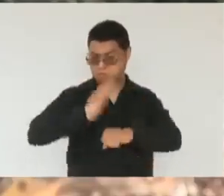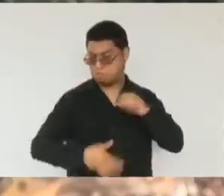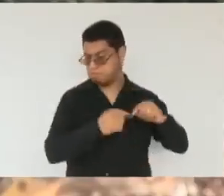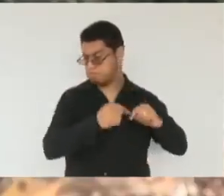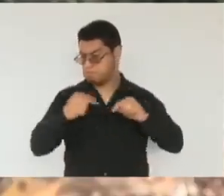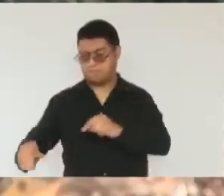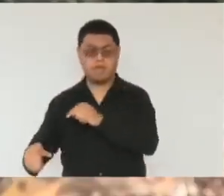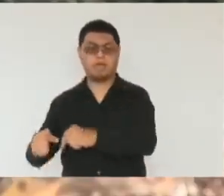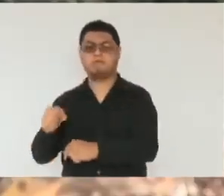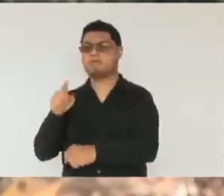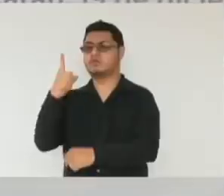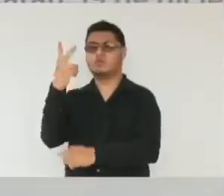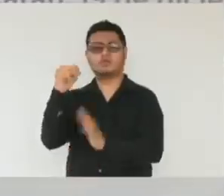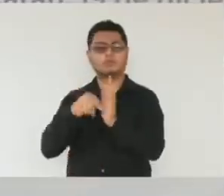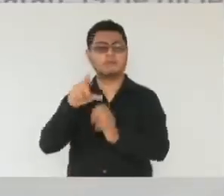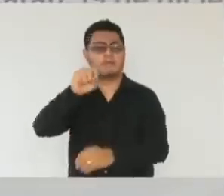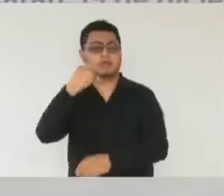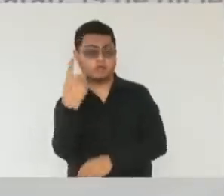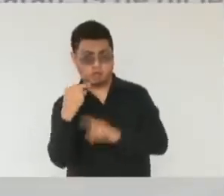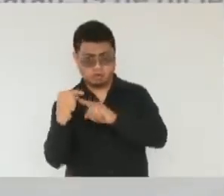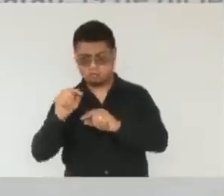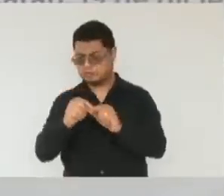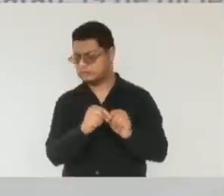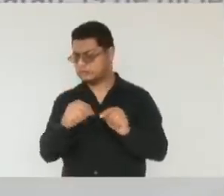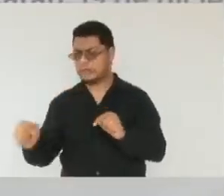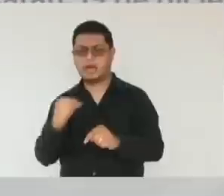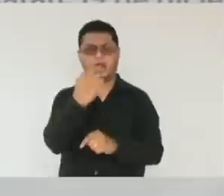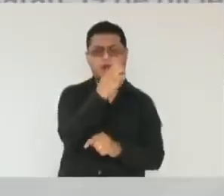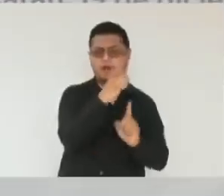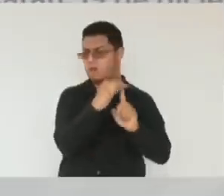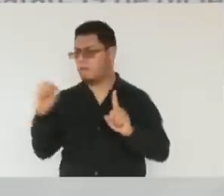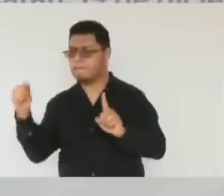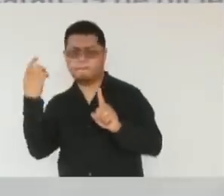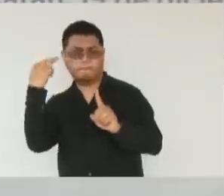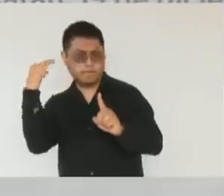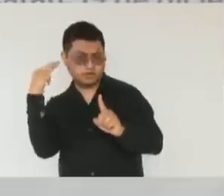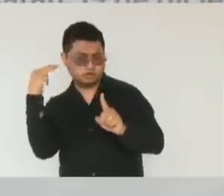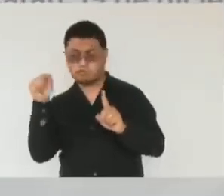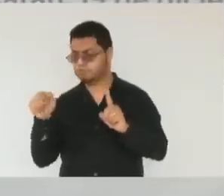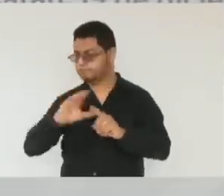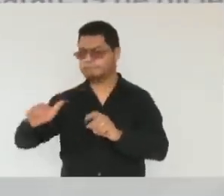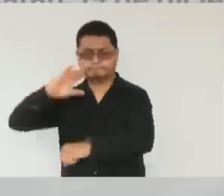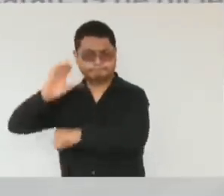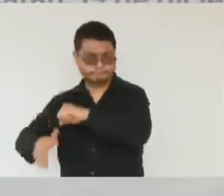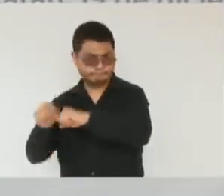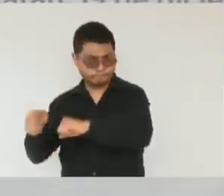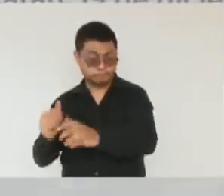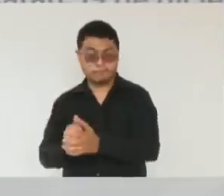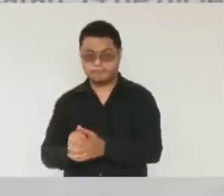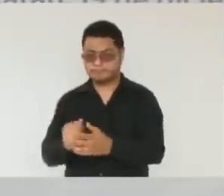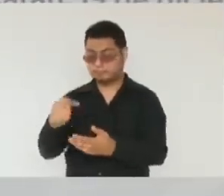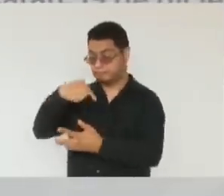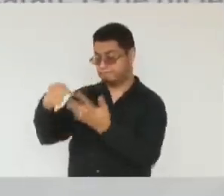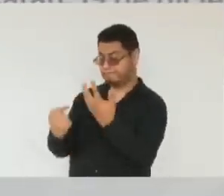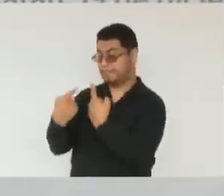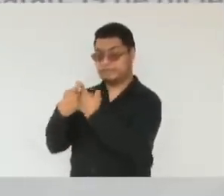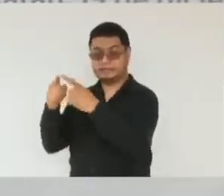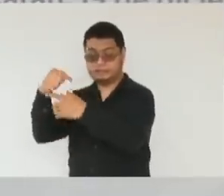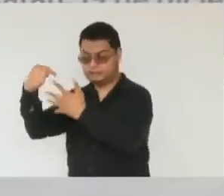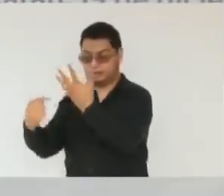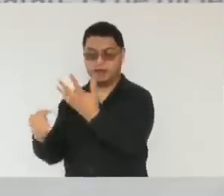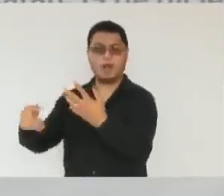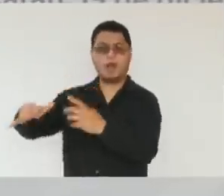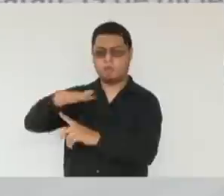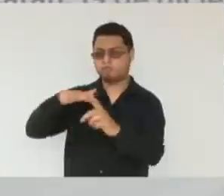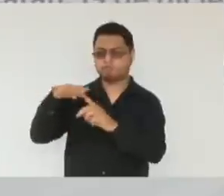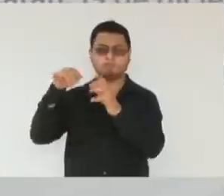trimestre del año 2021. Con un equipo multidisciplinar, con la participación colaborativa de los diferentes actores que estamos trabajando en este proyecto,